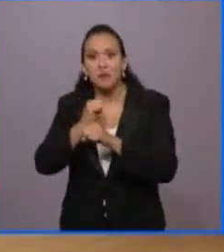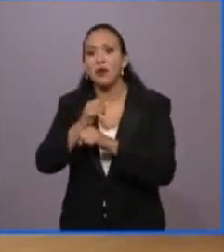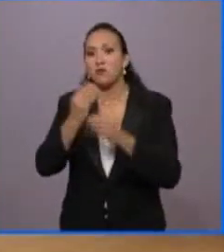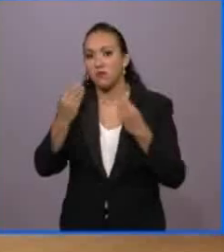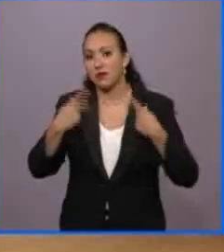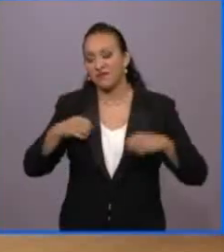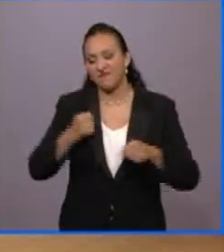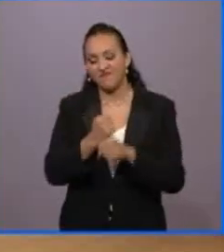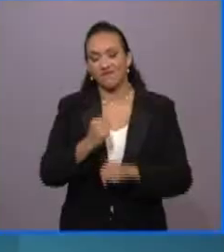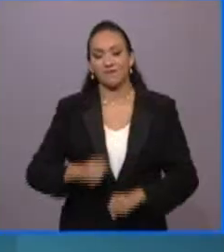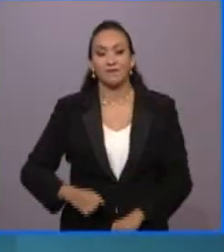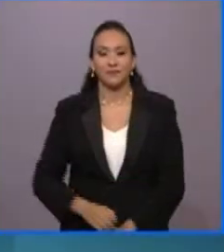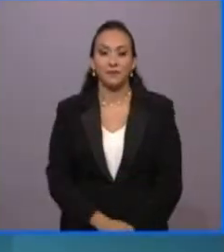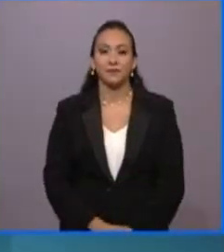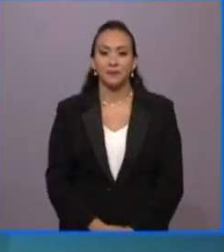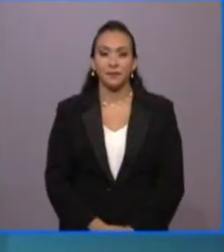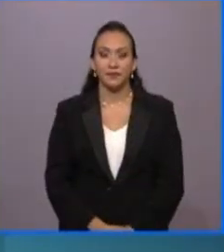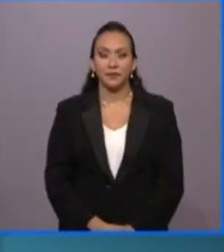de tortura.